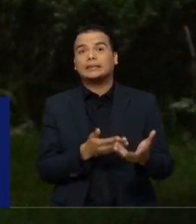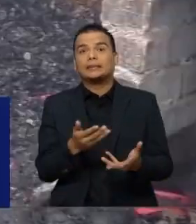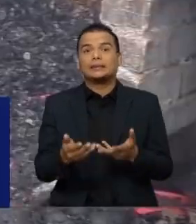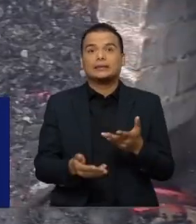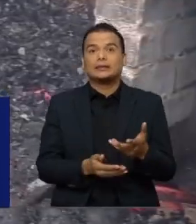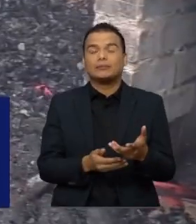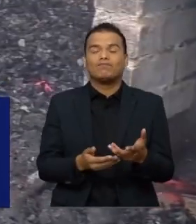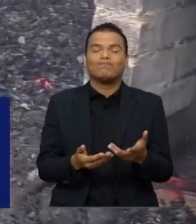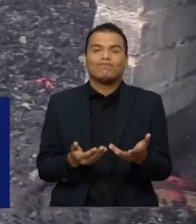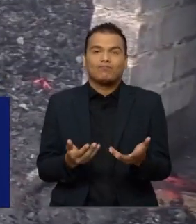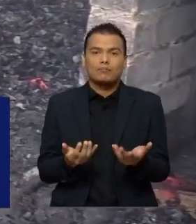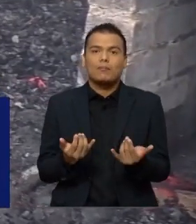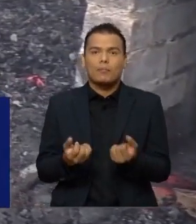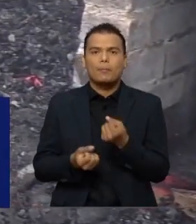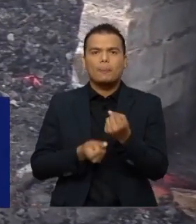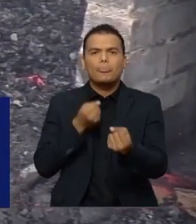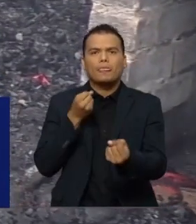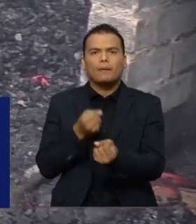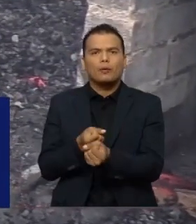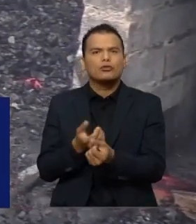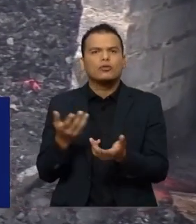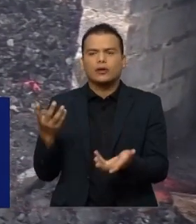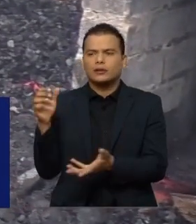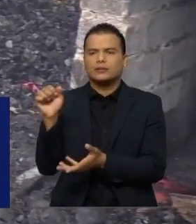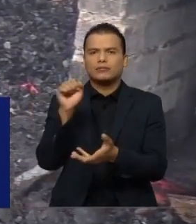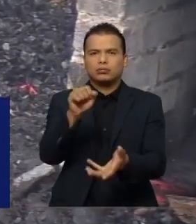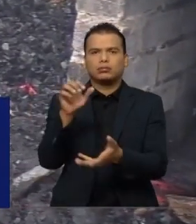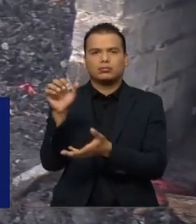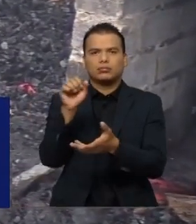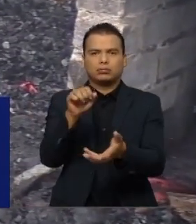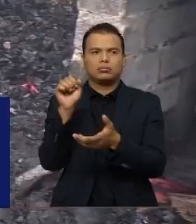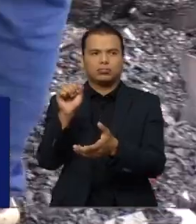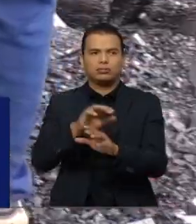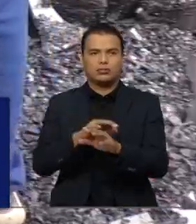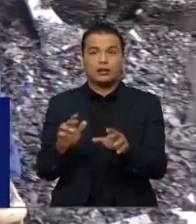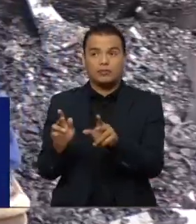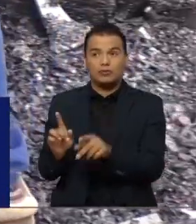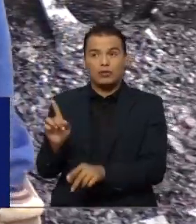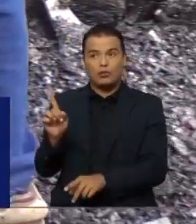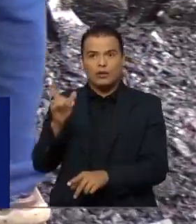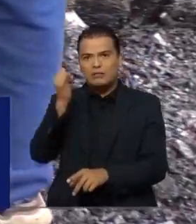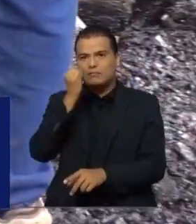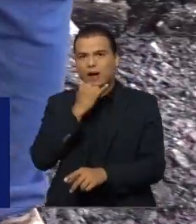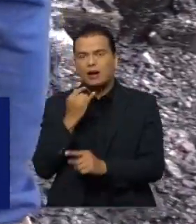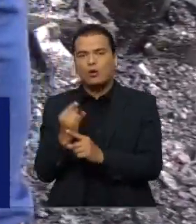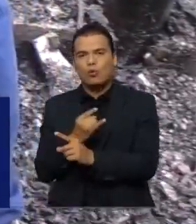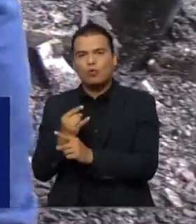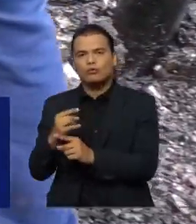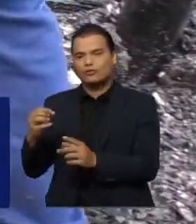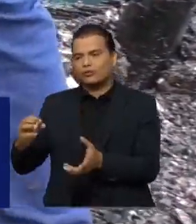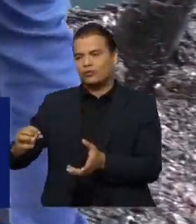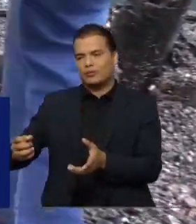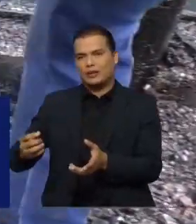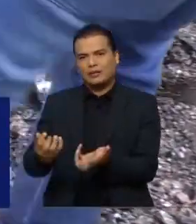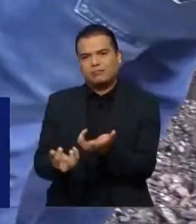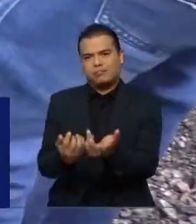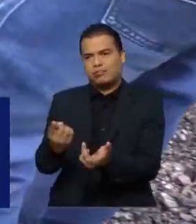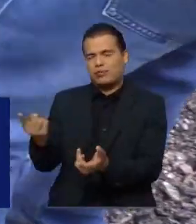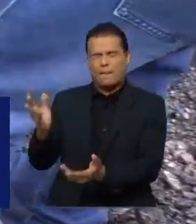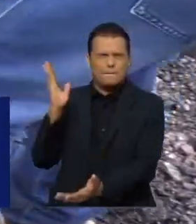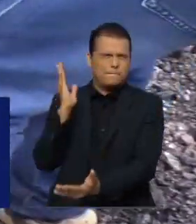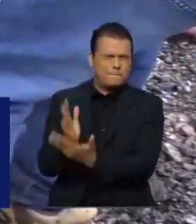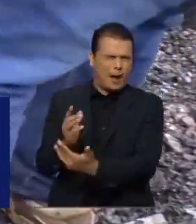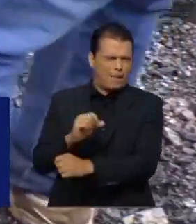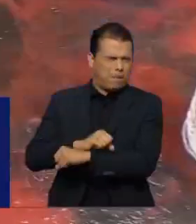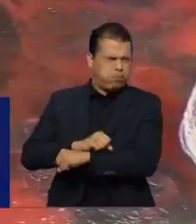tragedia. Una inadecuada manipulación de una pipeta de gas por parte de uno de los heridos habría sido la causa por la cual se originó el incendio que arrasó